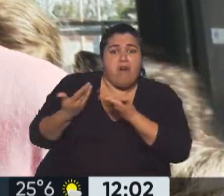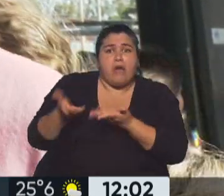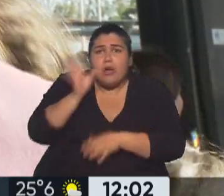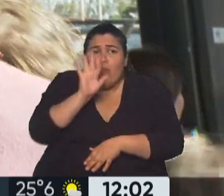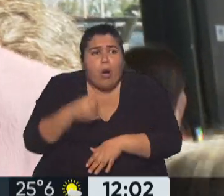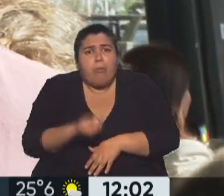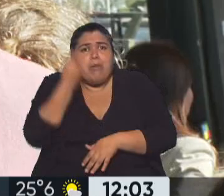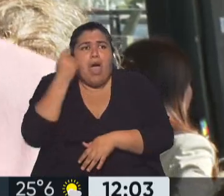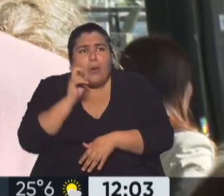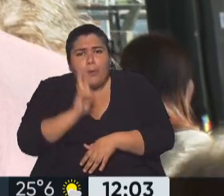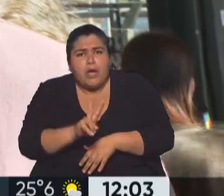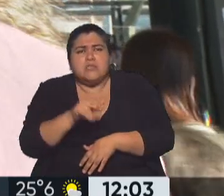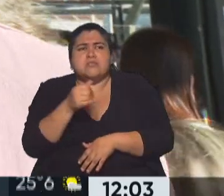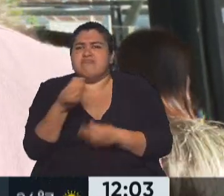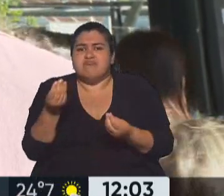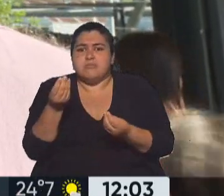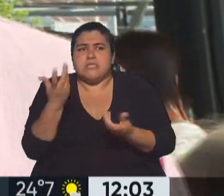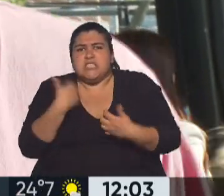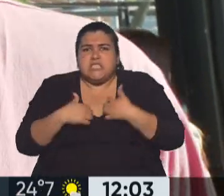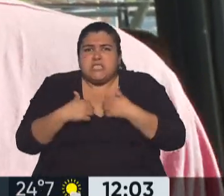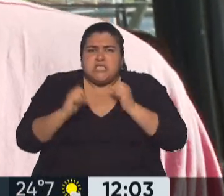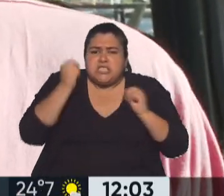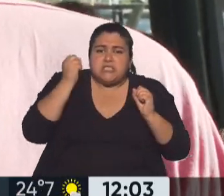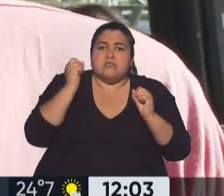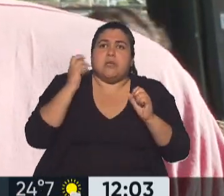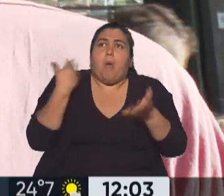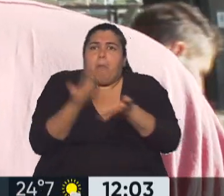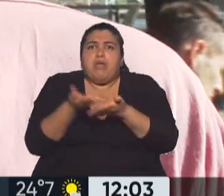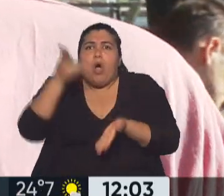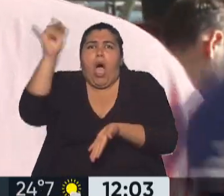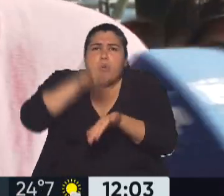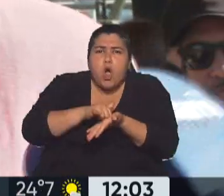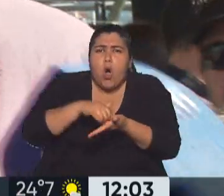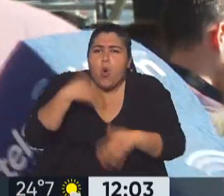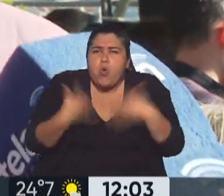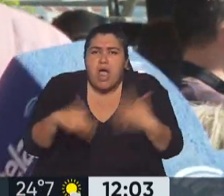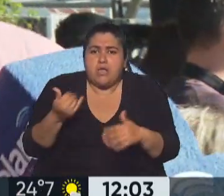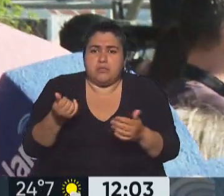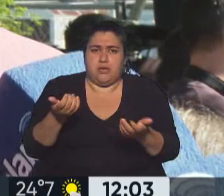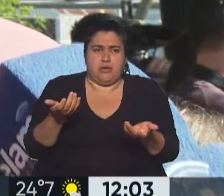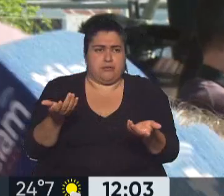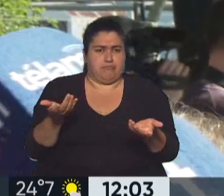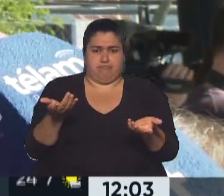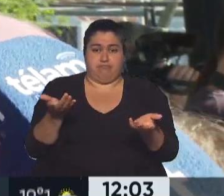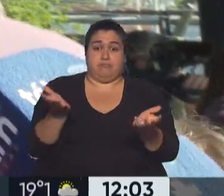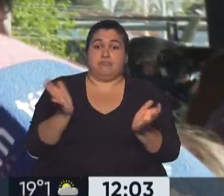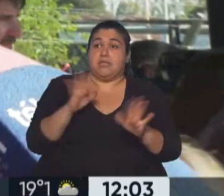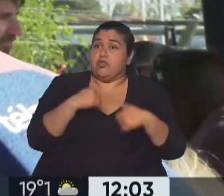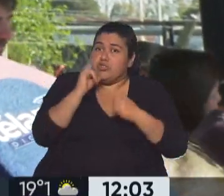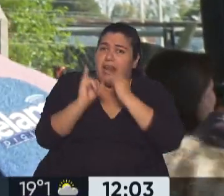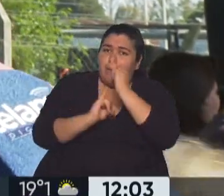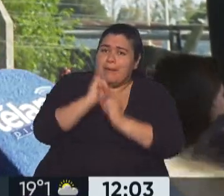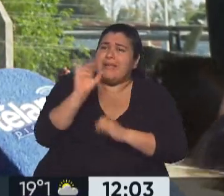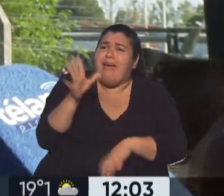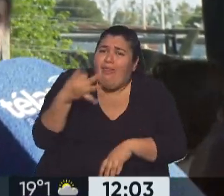pasa esto, que estén tan alborotados, que pide un avión al inicio del vuelo, antes de que salga el vuelo. Y entonces le expliqué,